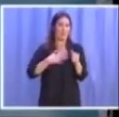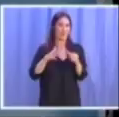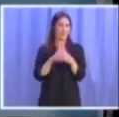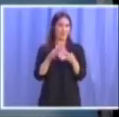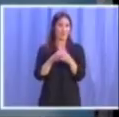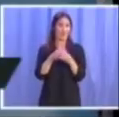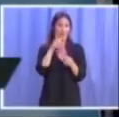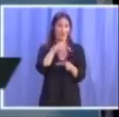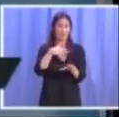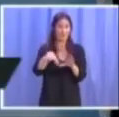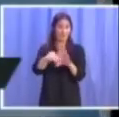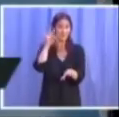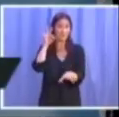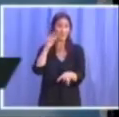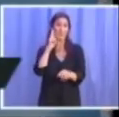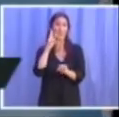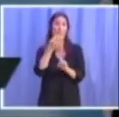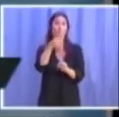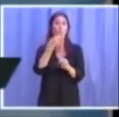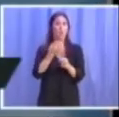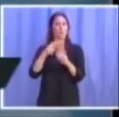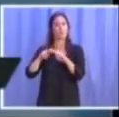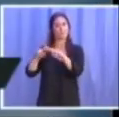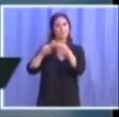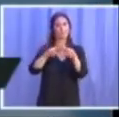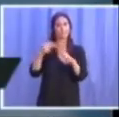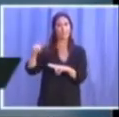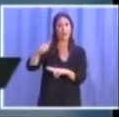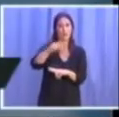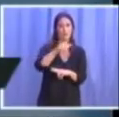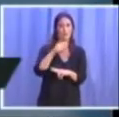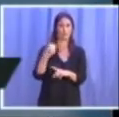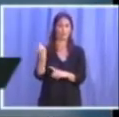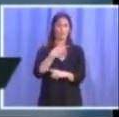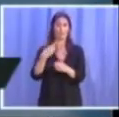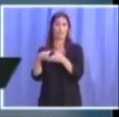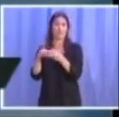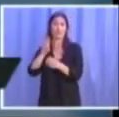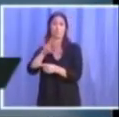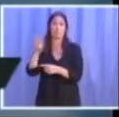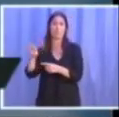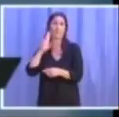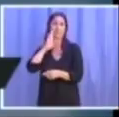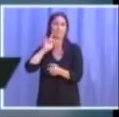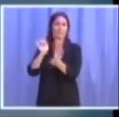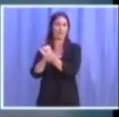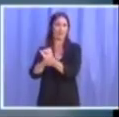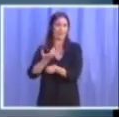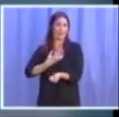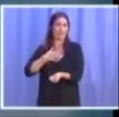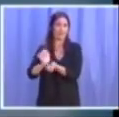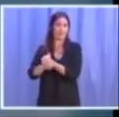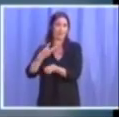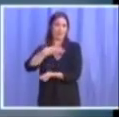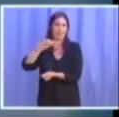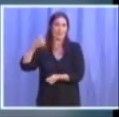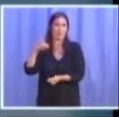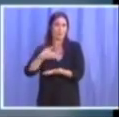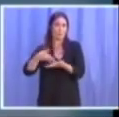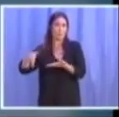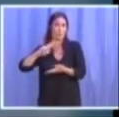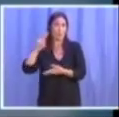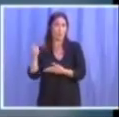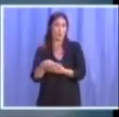más útil es ver cómo se ha comportado cada cual con Granada. El PP nos dejó un alcalde detenido por delitos de corrupción y 300 millones de deuda y como